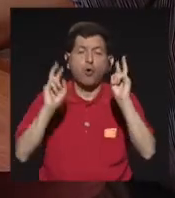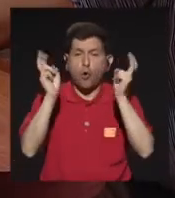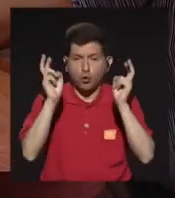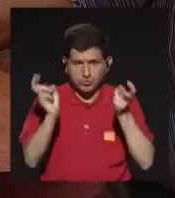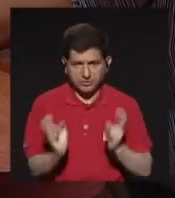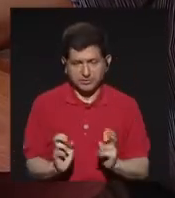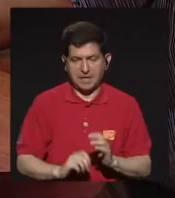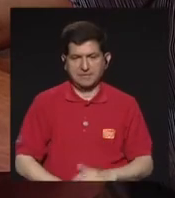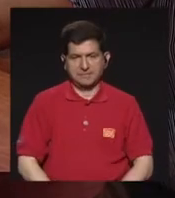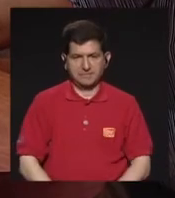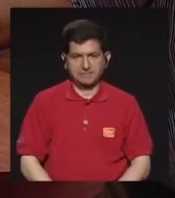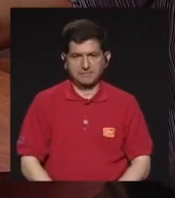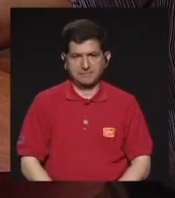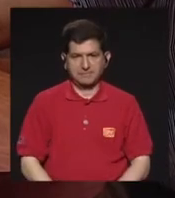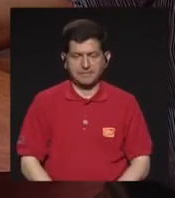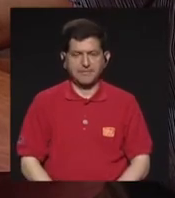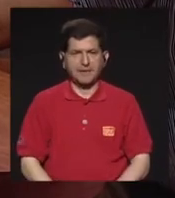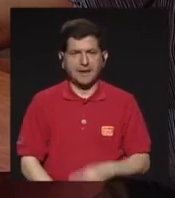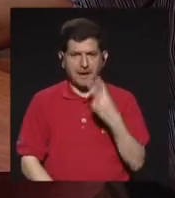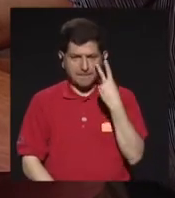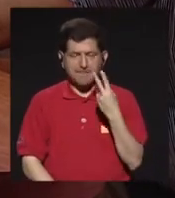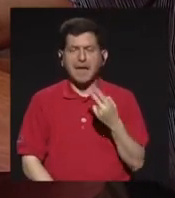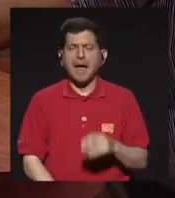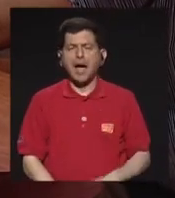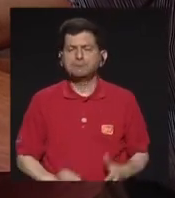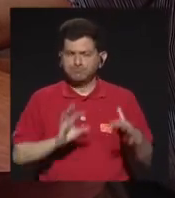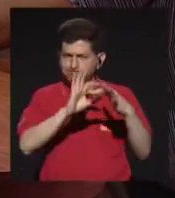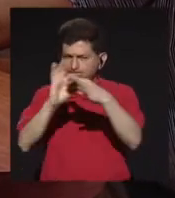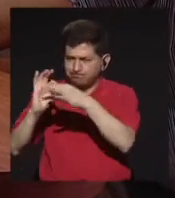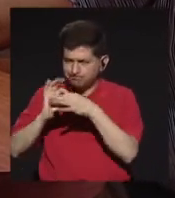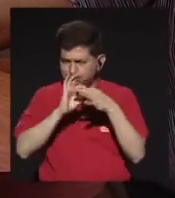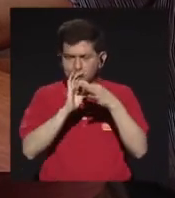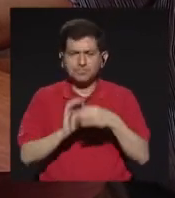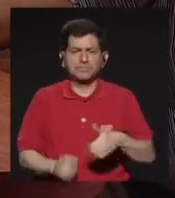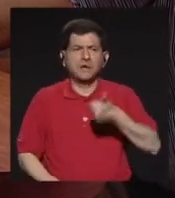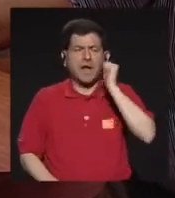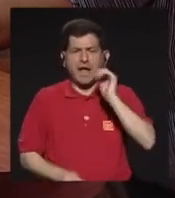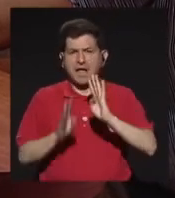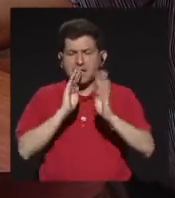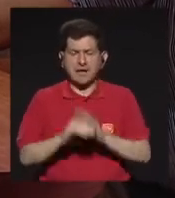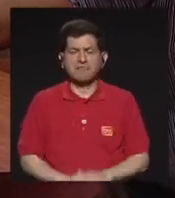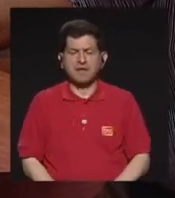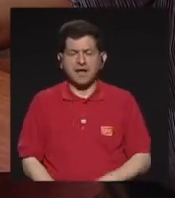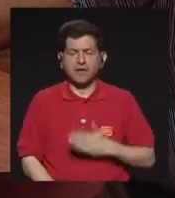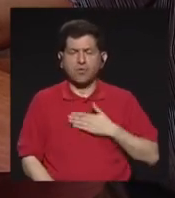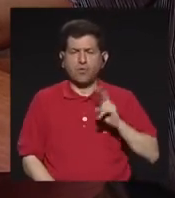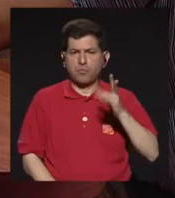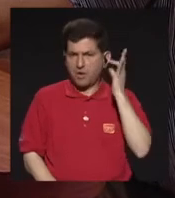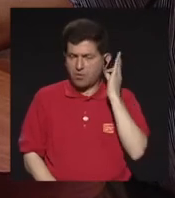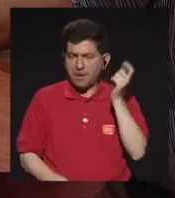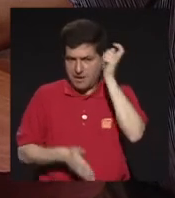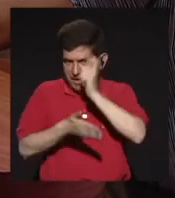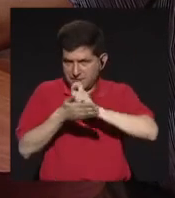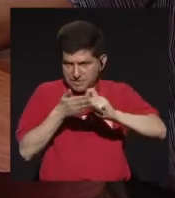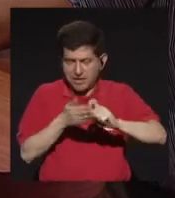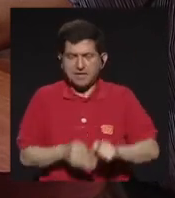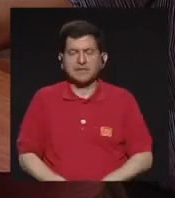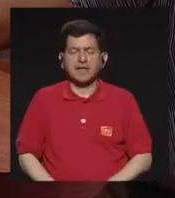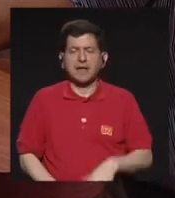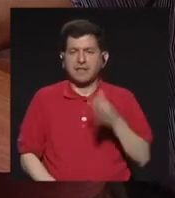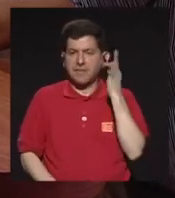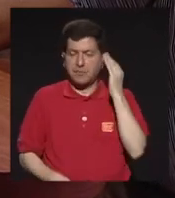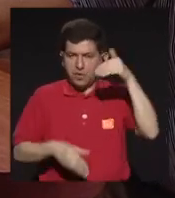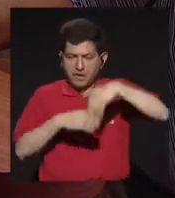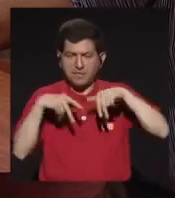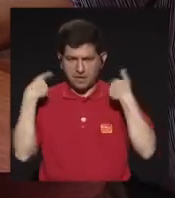¿verdad? Y vea cómo andamos muy sintonizadas, que ayer hablaba yo con Esmeralda, que es mi compañera en la Secretaría de la Mujer en el